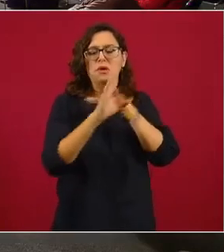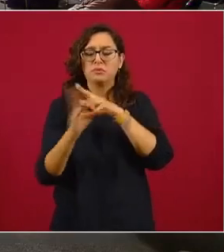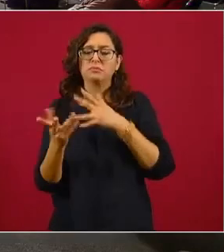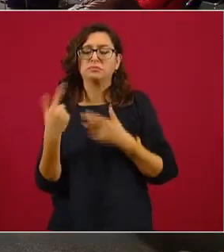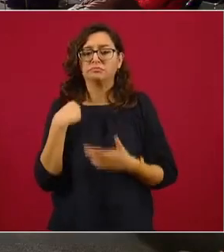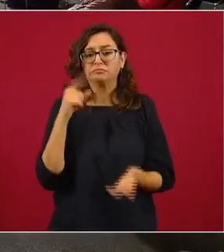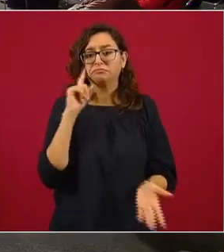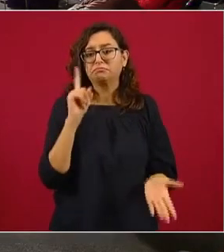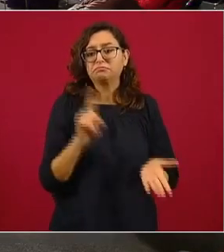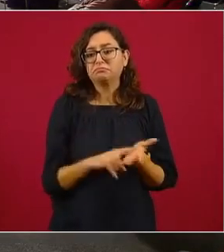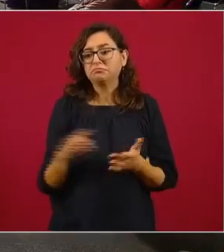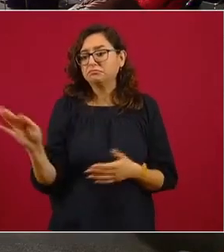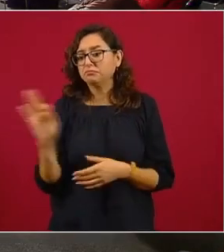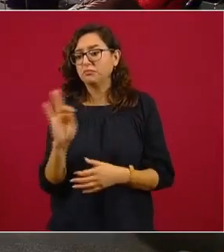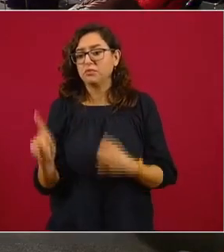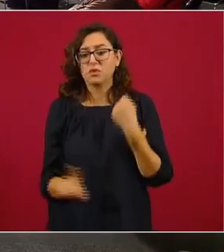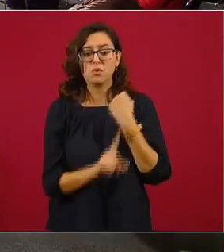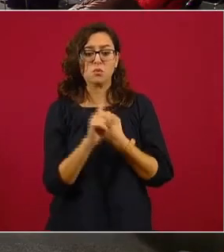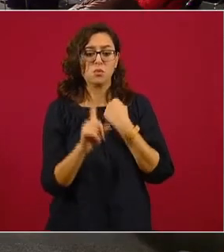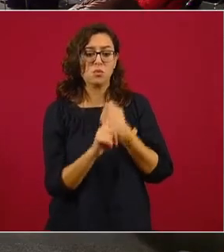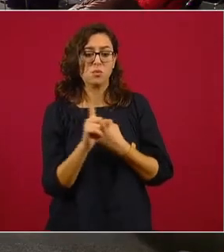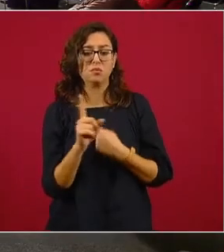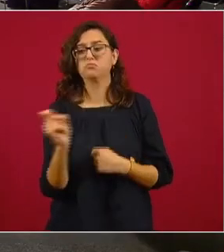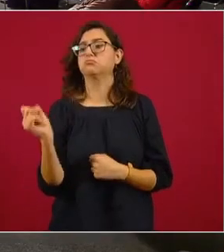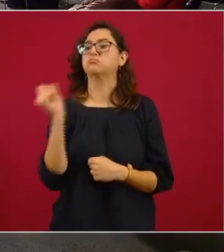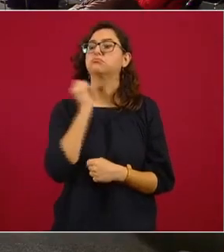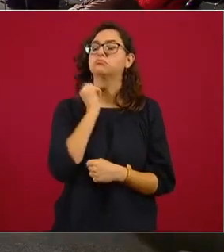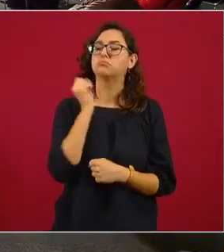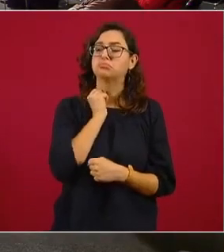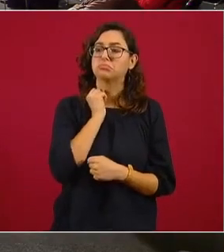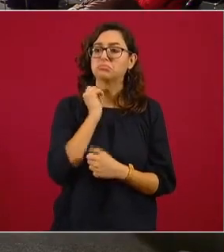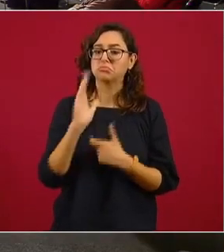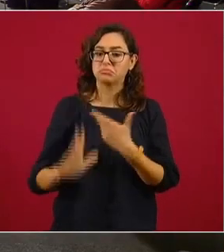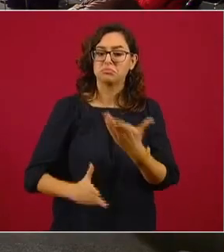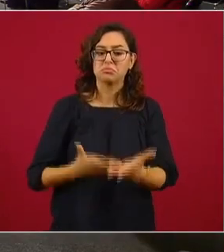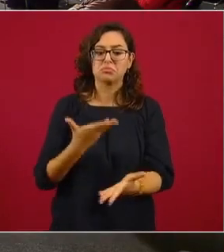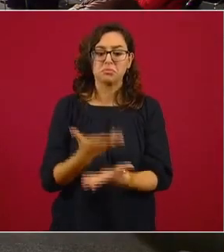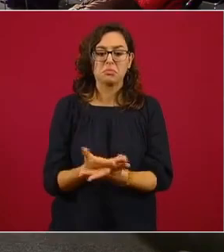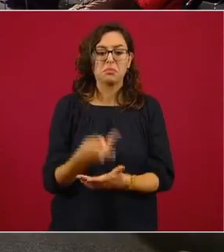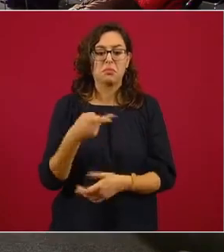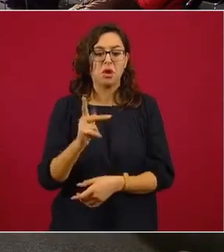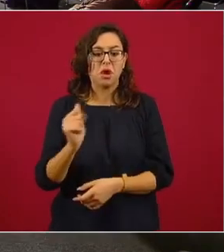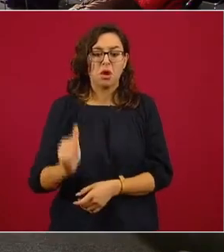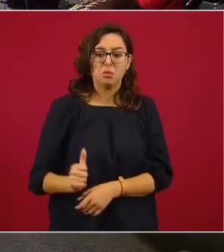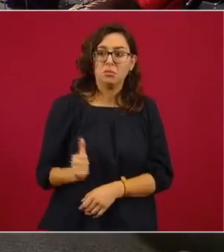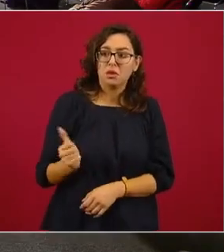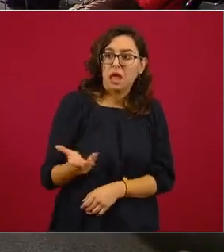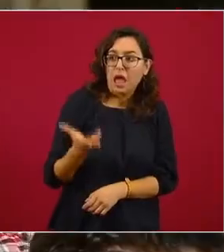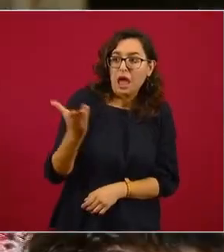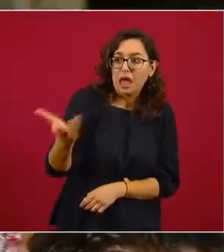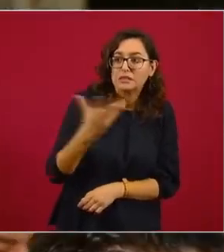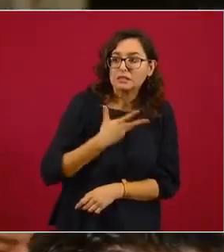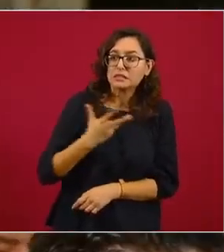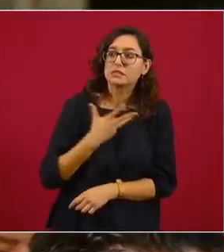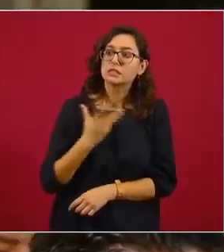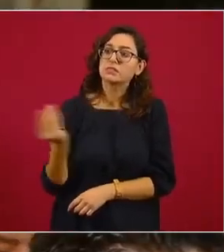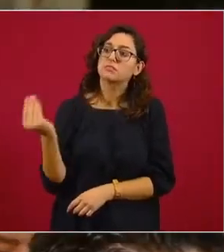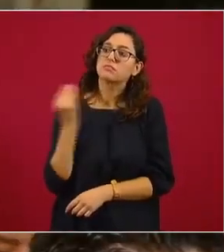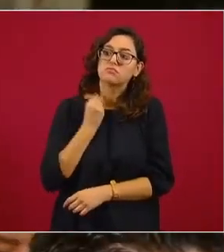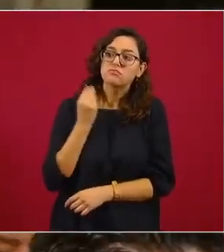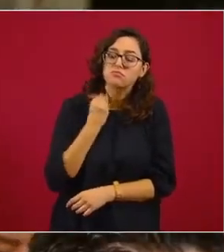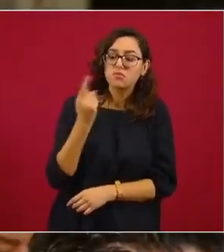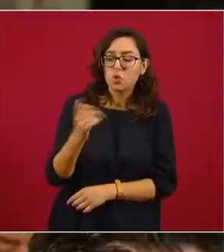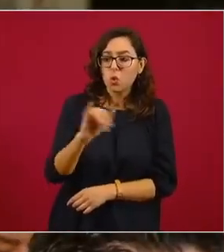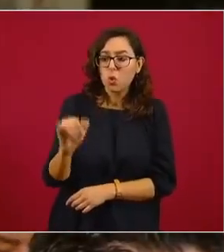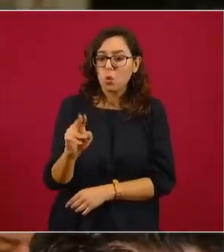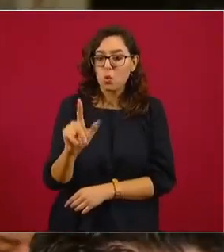problema por el protocolo de nombrarlos ante el Senado. Pero voy a aprovechar que está aquí nuestro consejero jurídico, el licenciado Julio Scherer, y estoy seguro que